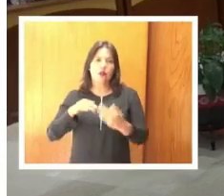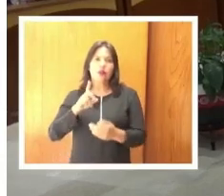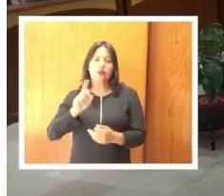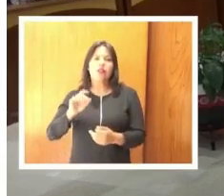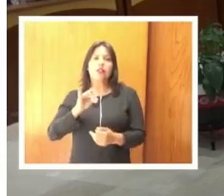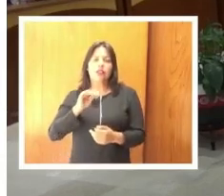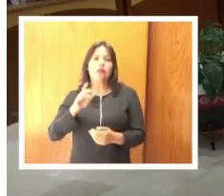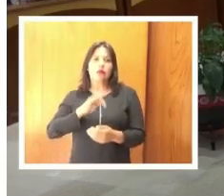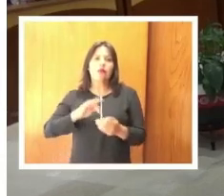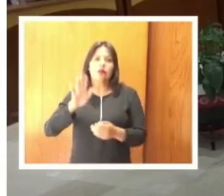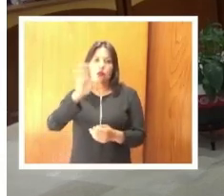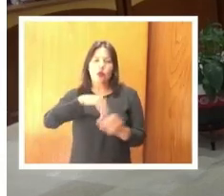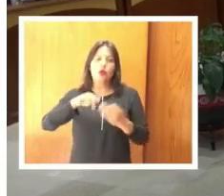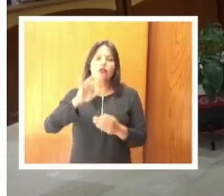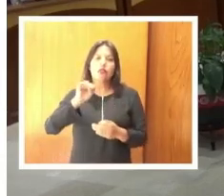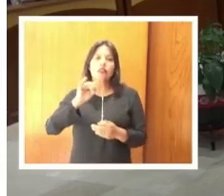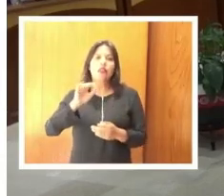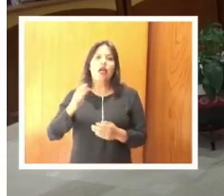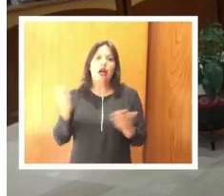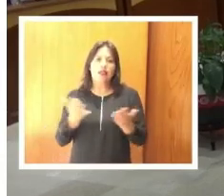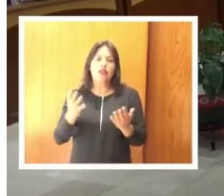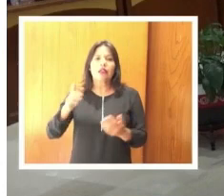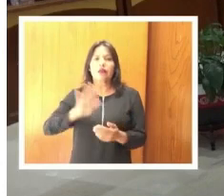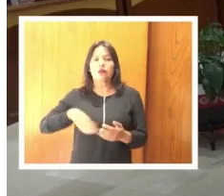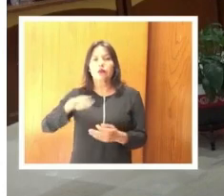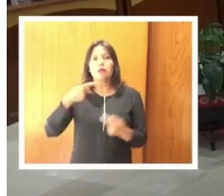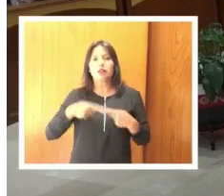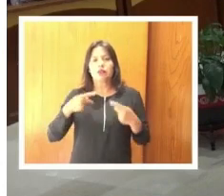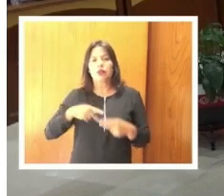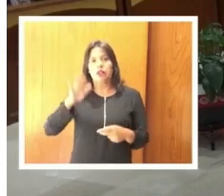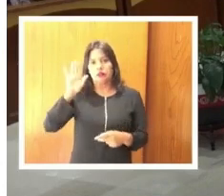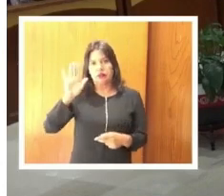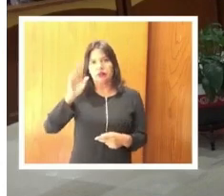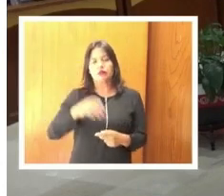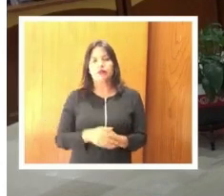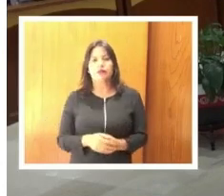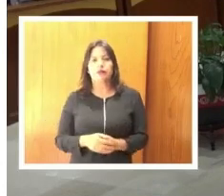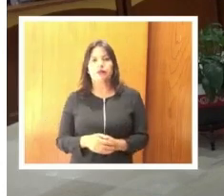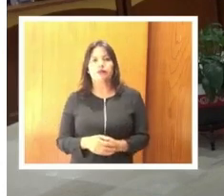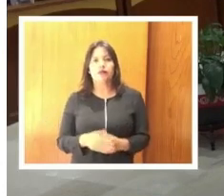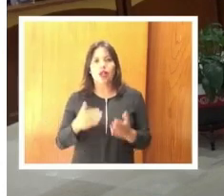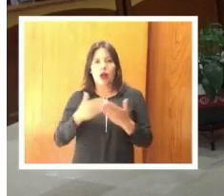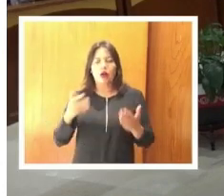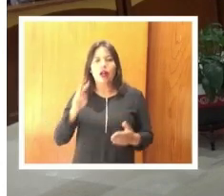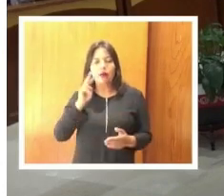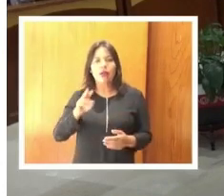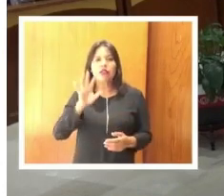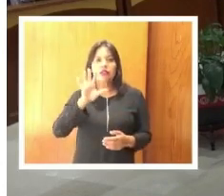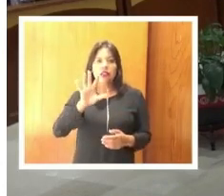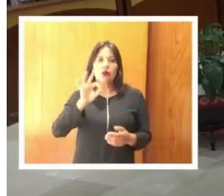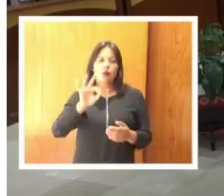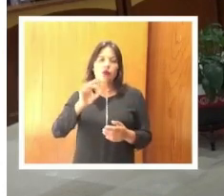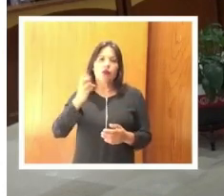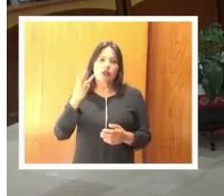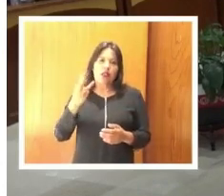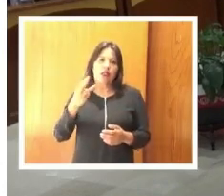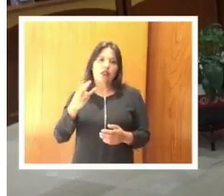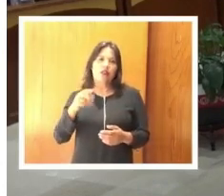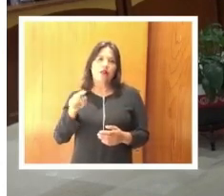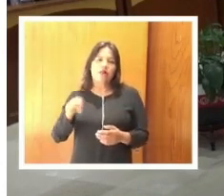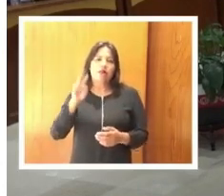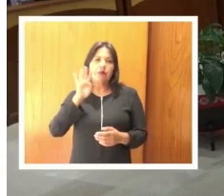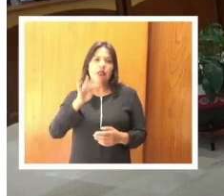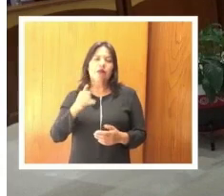por unanimidad de votos. Muchas gracias, secretario. Desahogamos el punto 5.3 relativo a los proyectos